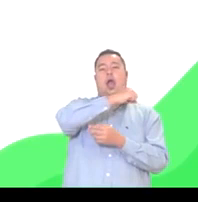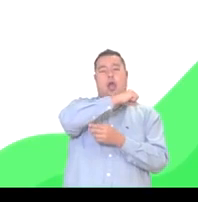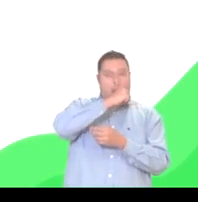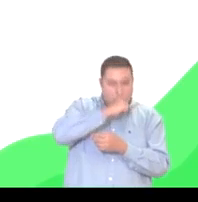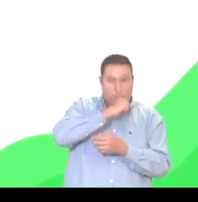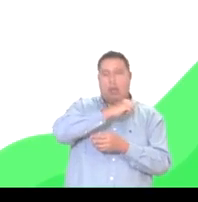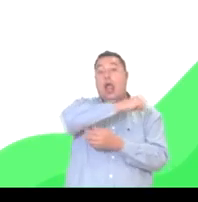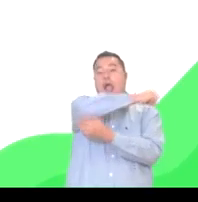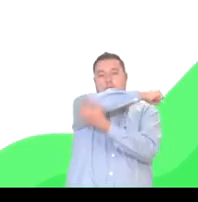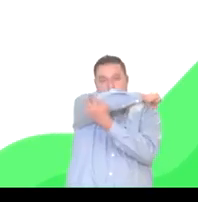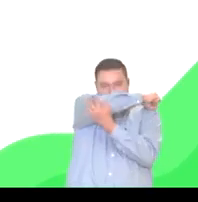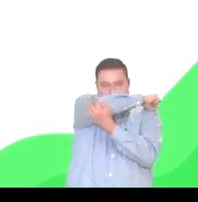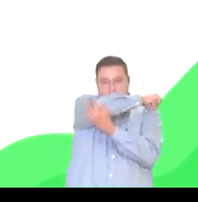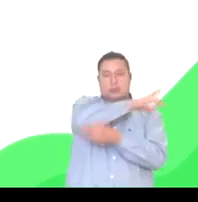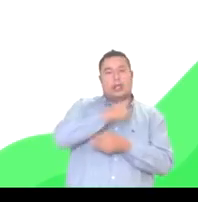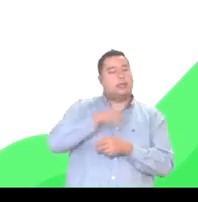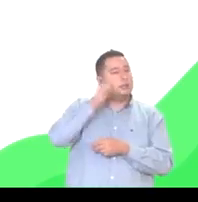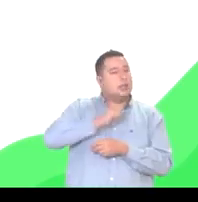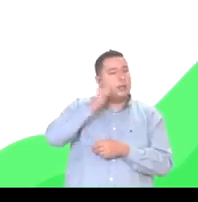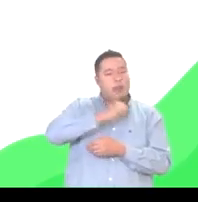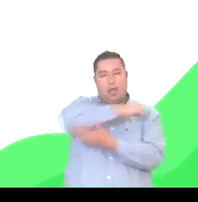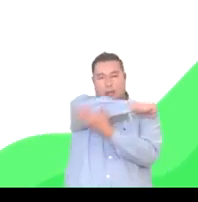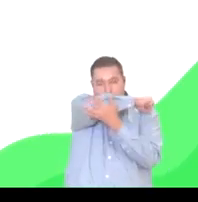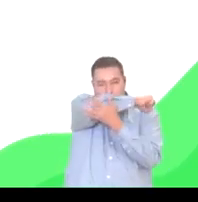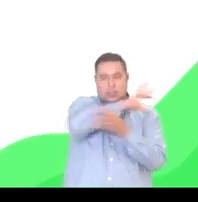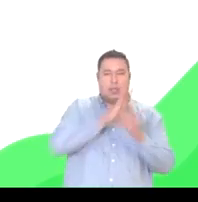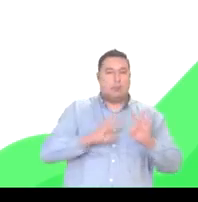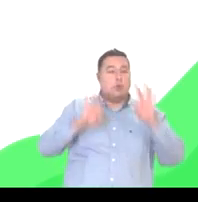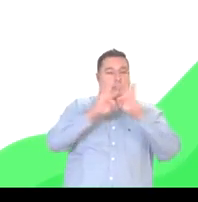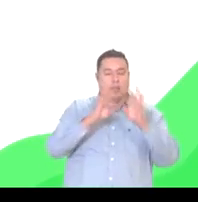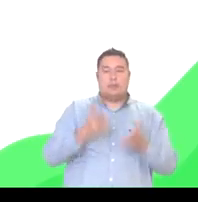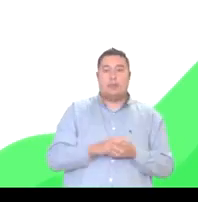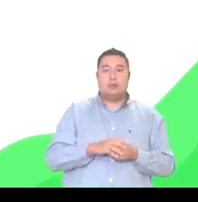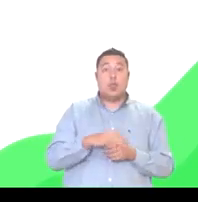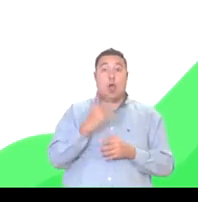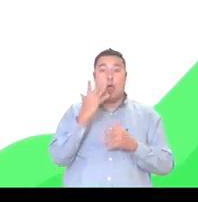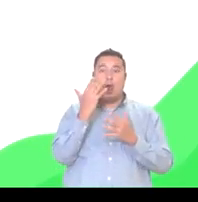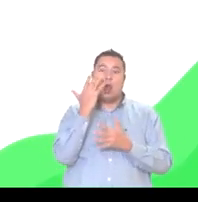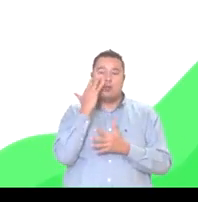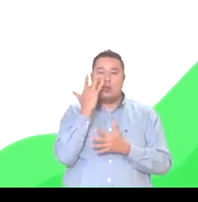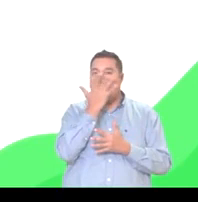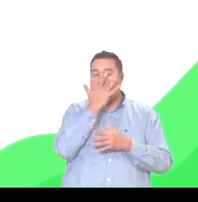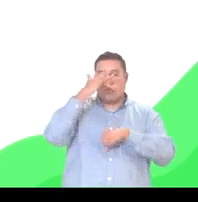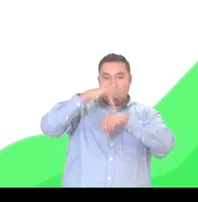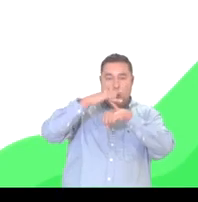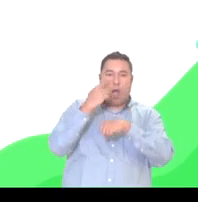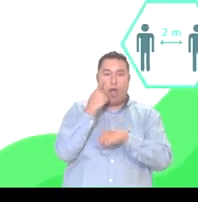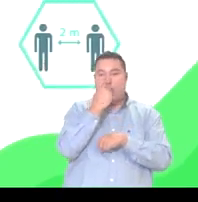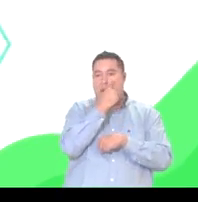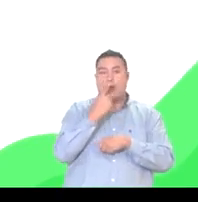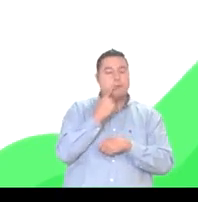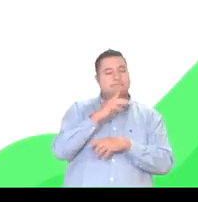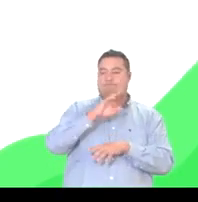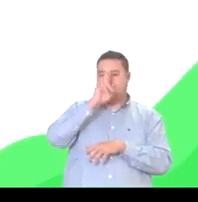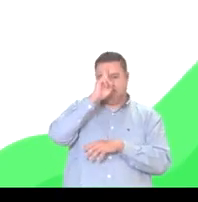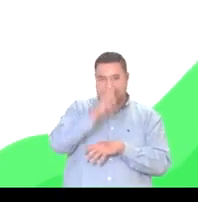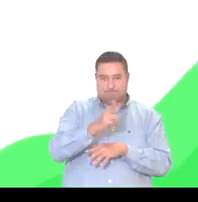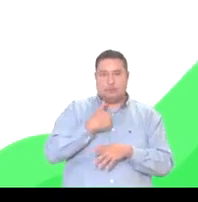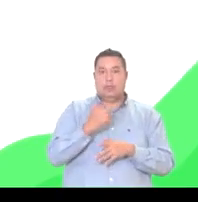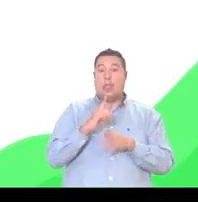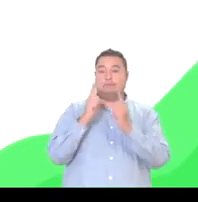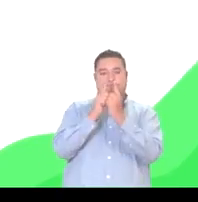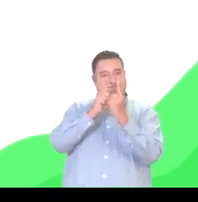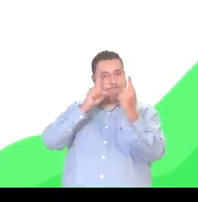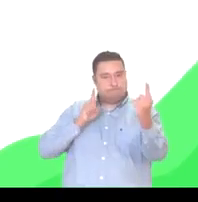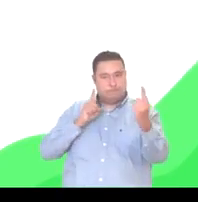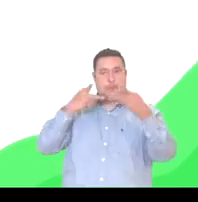estornudar, utiliza el estornudo de etiqueta. No tocarse ojos, nariz y boca. Mantener sana distancia